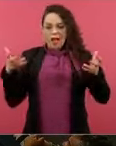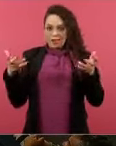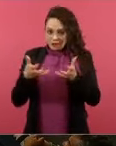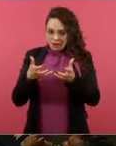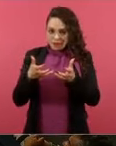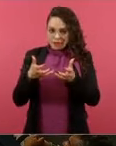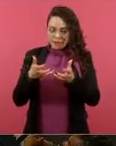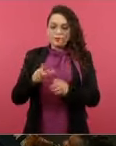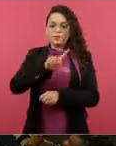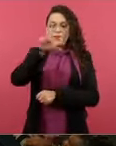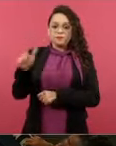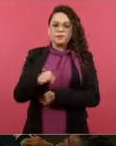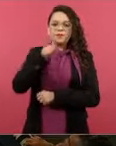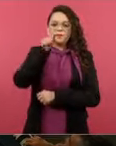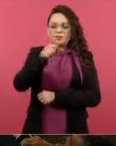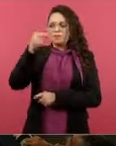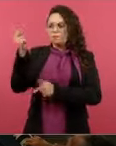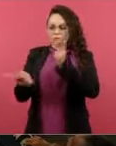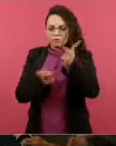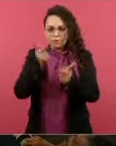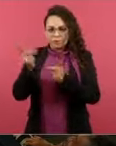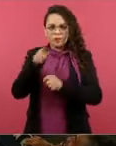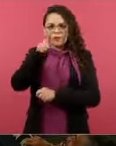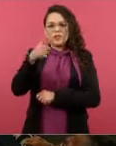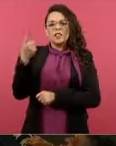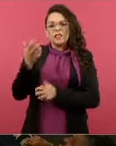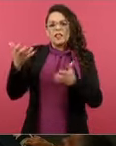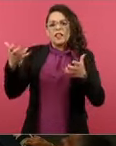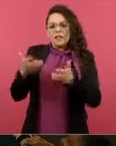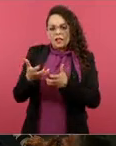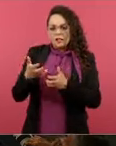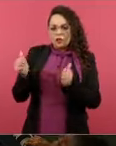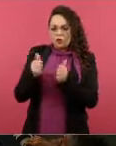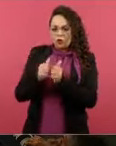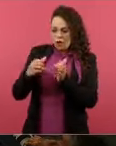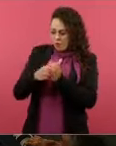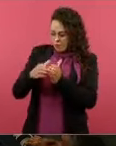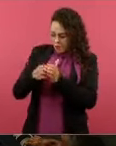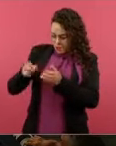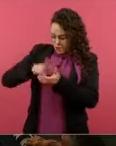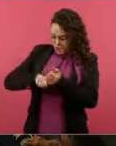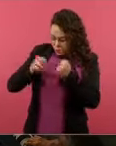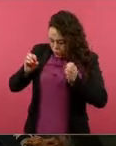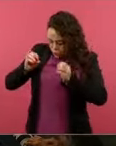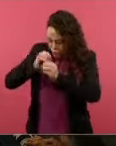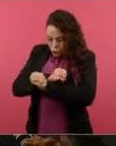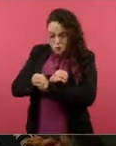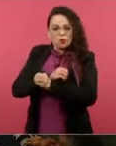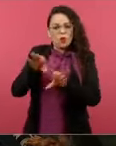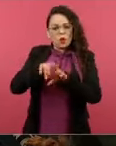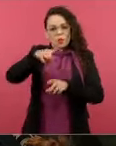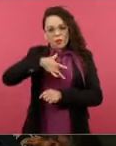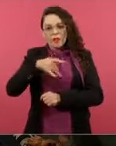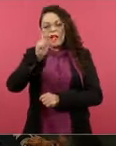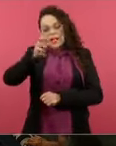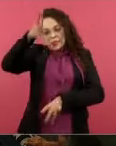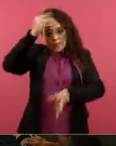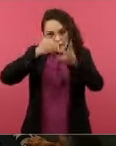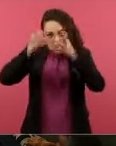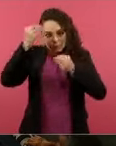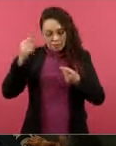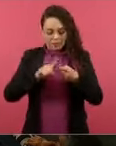luego contestan cómo les fue al manejar la cámara oscura y el juego de geometría, cómo consideran las implicaciones de la simetría axial